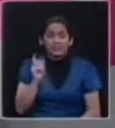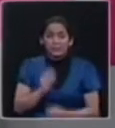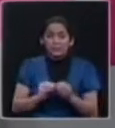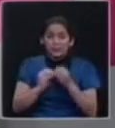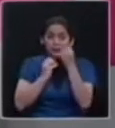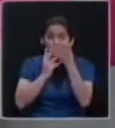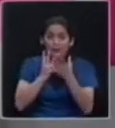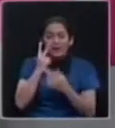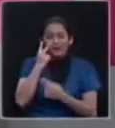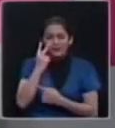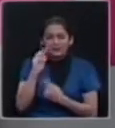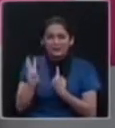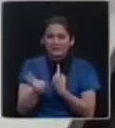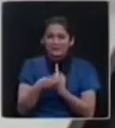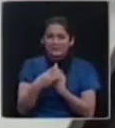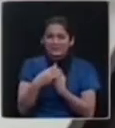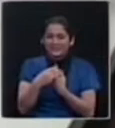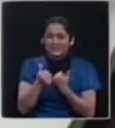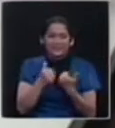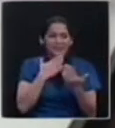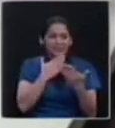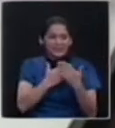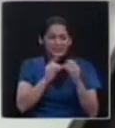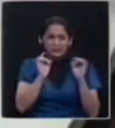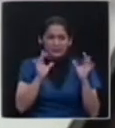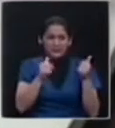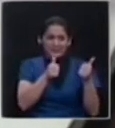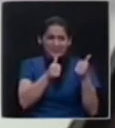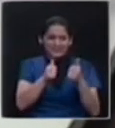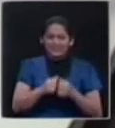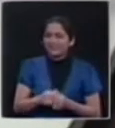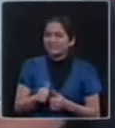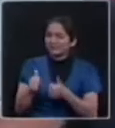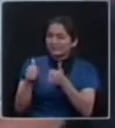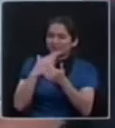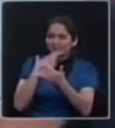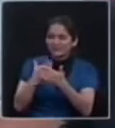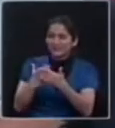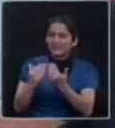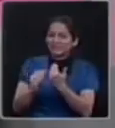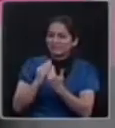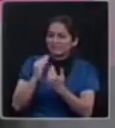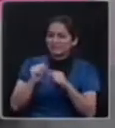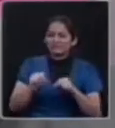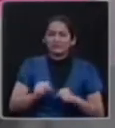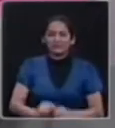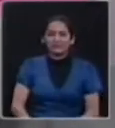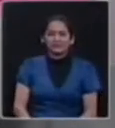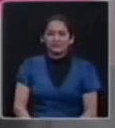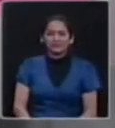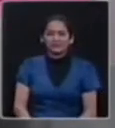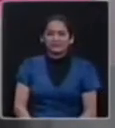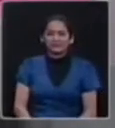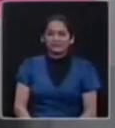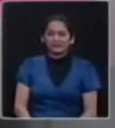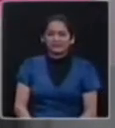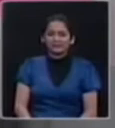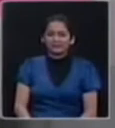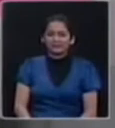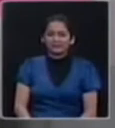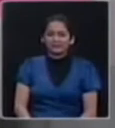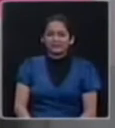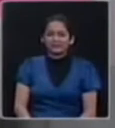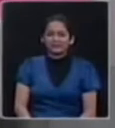y la invitación está hecha para todos ustedes. Gracias, Ramiro, y éxitos. Que les vaya maravilloso a en esta jornada. Muchas gracias por invitar. Amigos televidentes, si ustedes quieren ver nuevamente esta